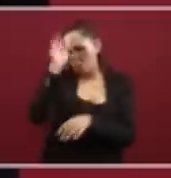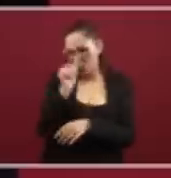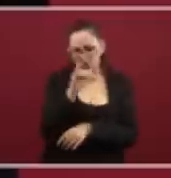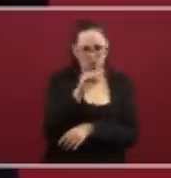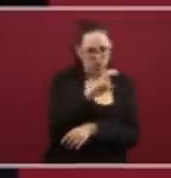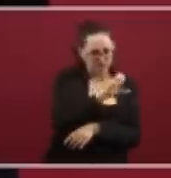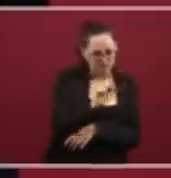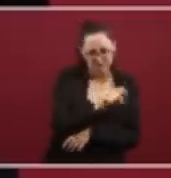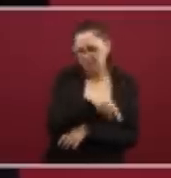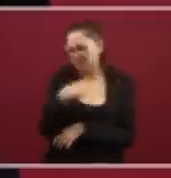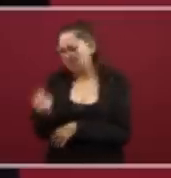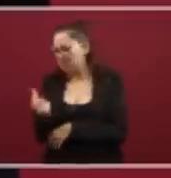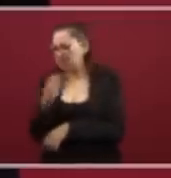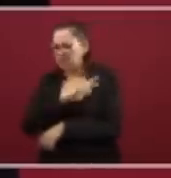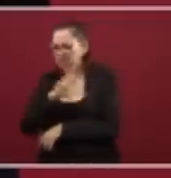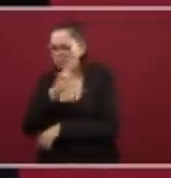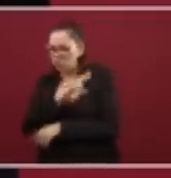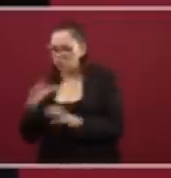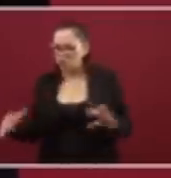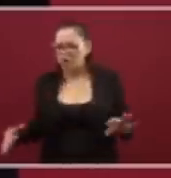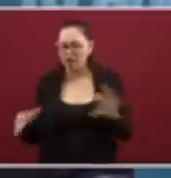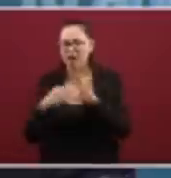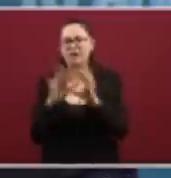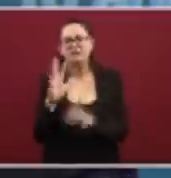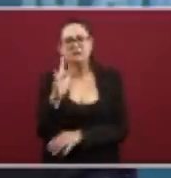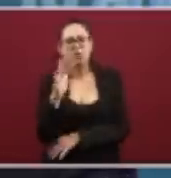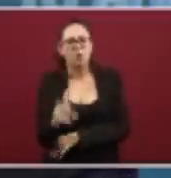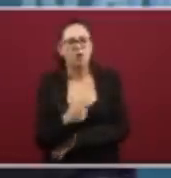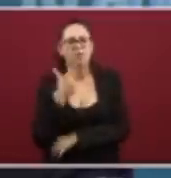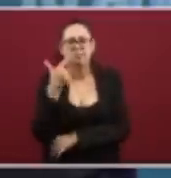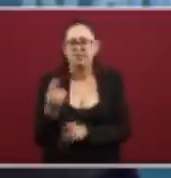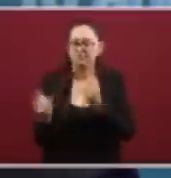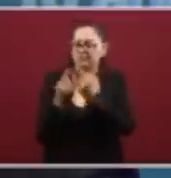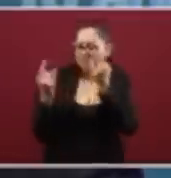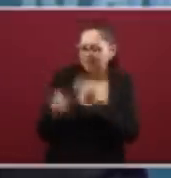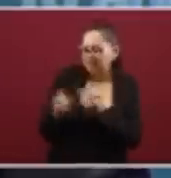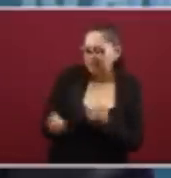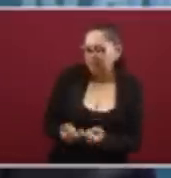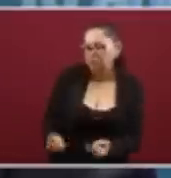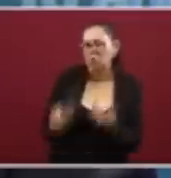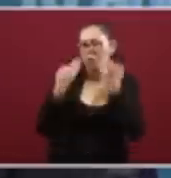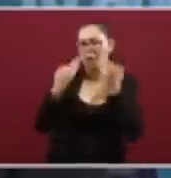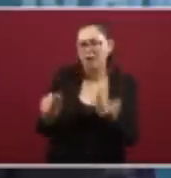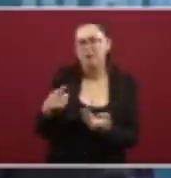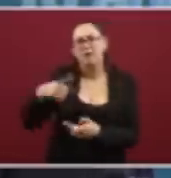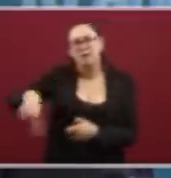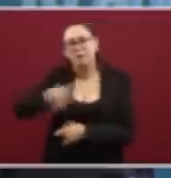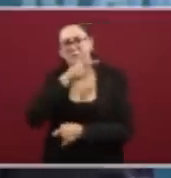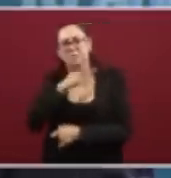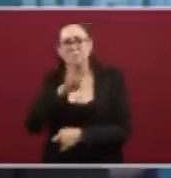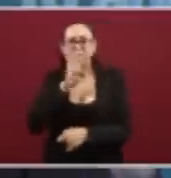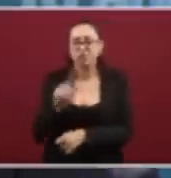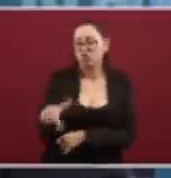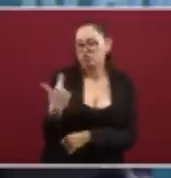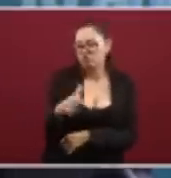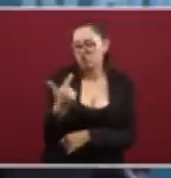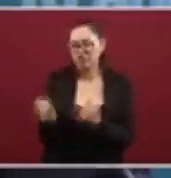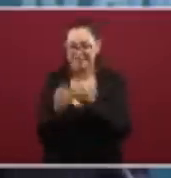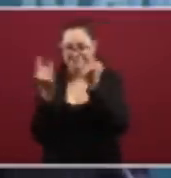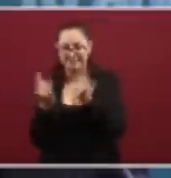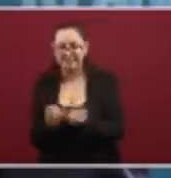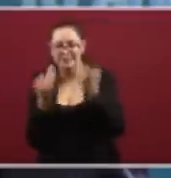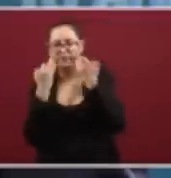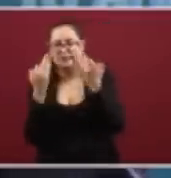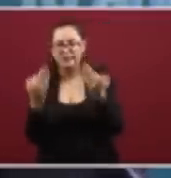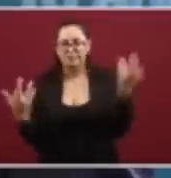imms 57 testimonios de los padres y los familiares de los menores afectados 12 testimonios de las maestras de la guardería abc 10 testimonios de